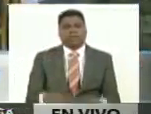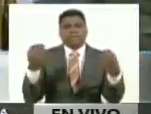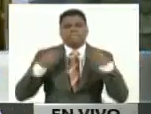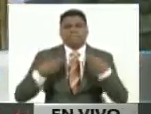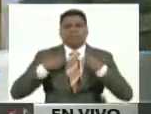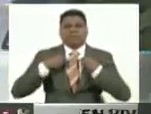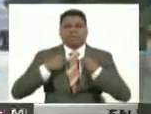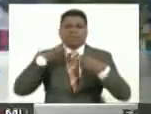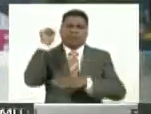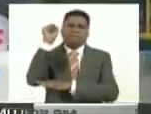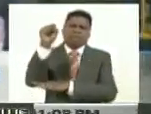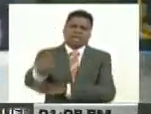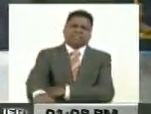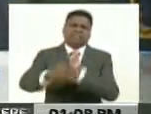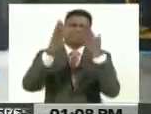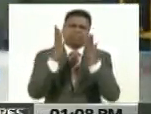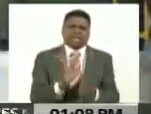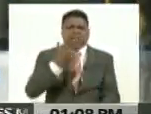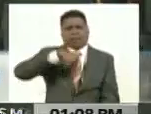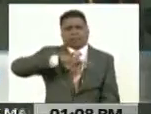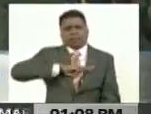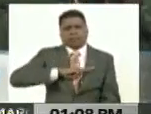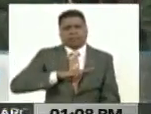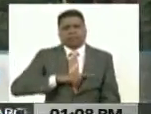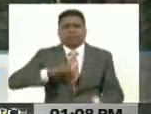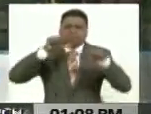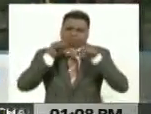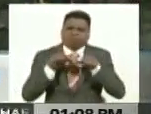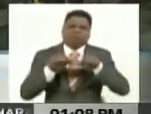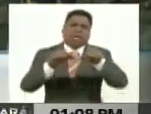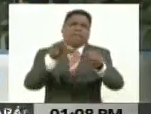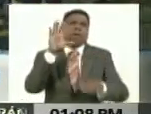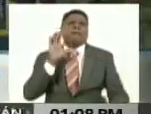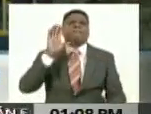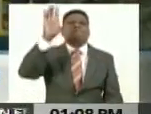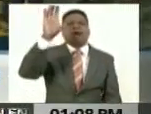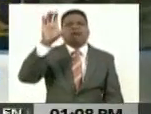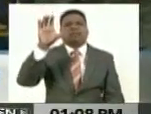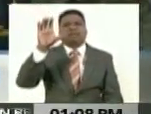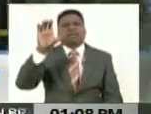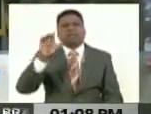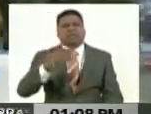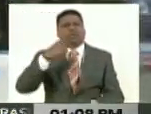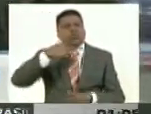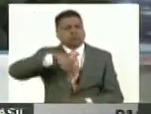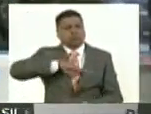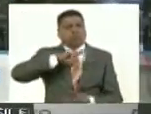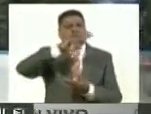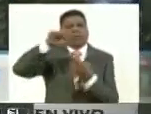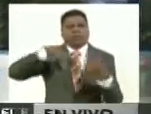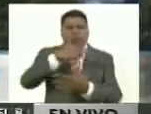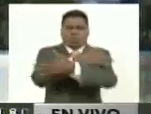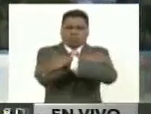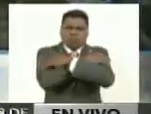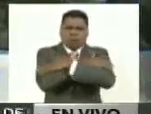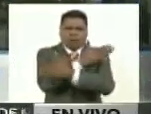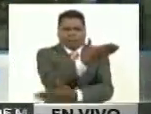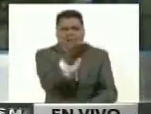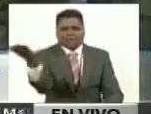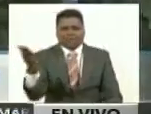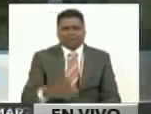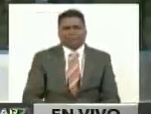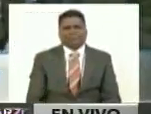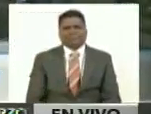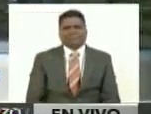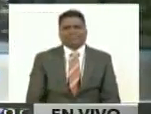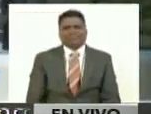¡Viviremos y venceremos! ¡Viviremos y venceremos! ¡Y seguiremos teniendo patria mientras tengamos revolución! Un abrazo, camarada,